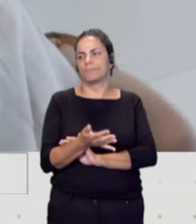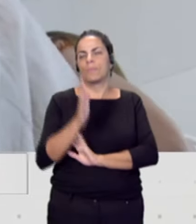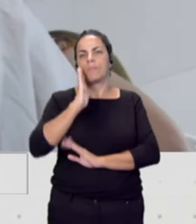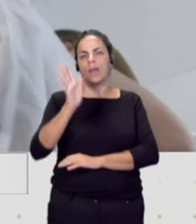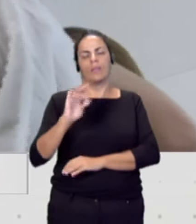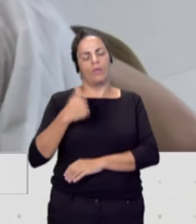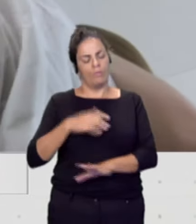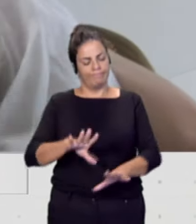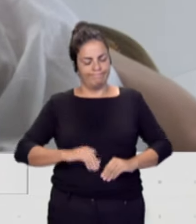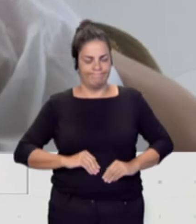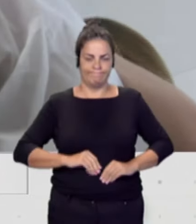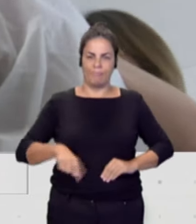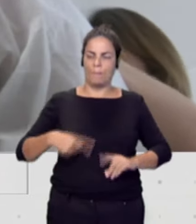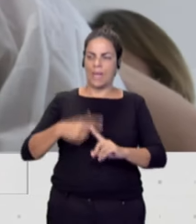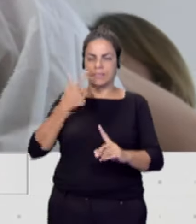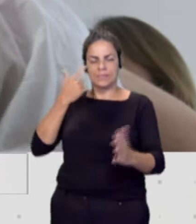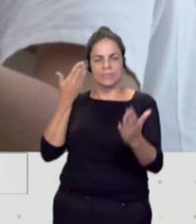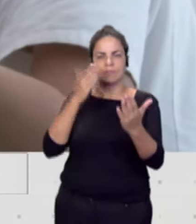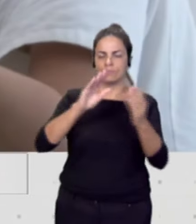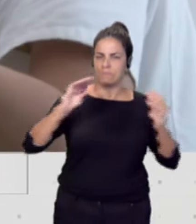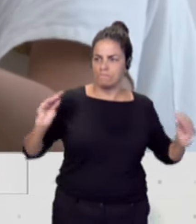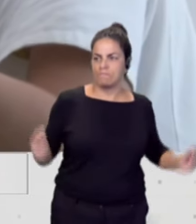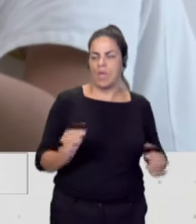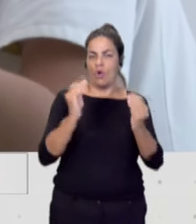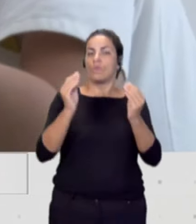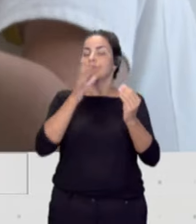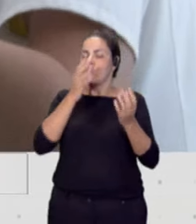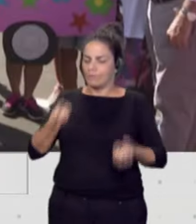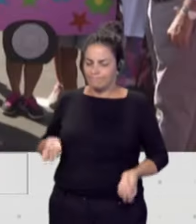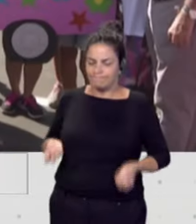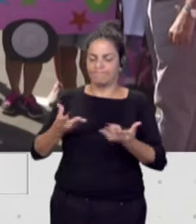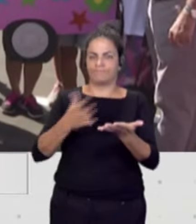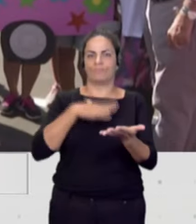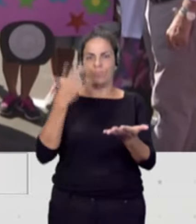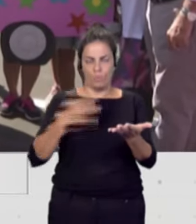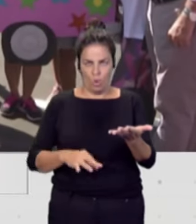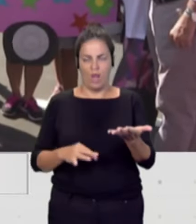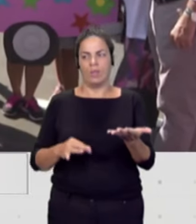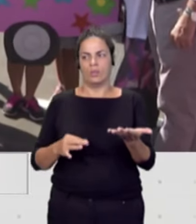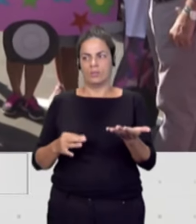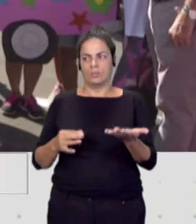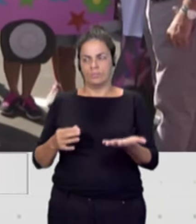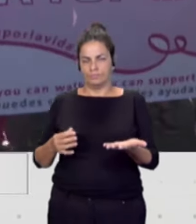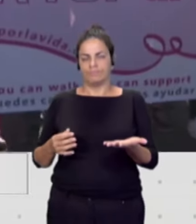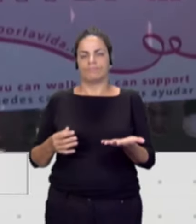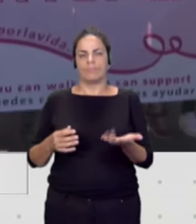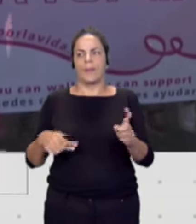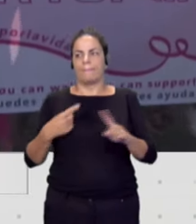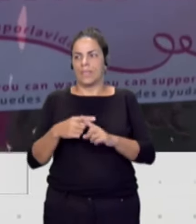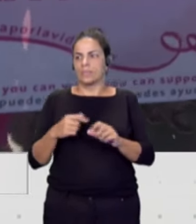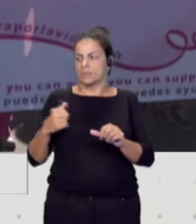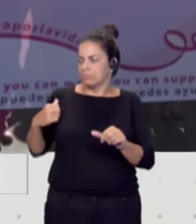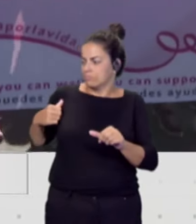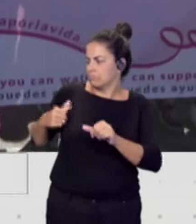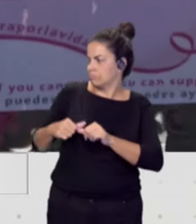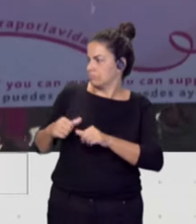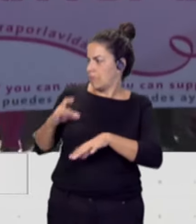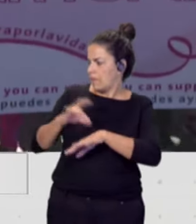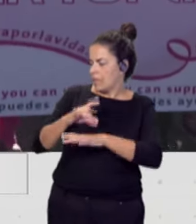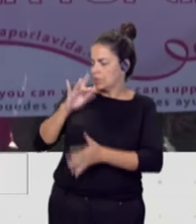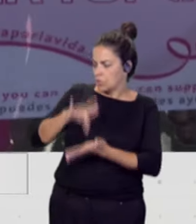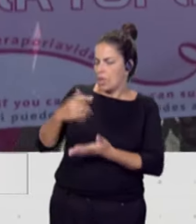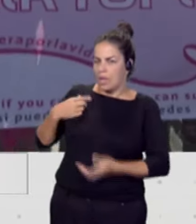mejor, ya lo puedo afrontar mejor cuando soy capaz de decir lo que me pasa, qué he tenido, ¿vale? Pero